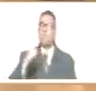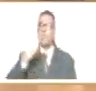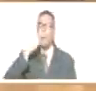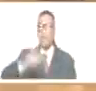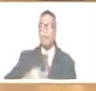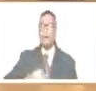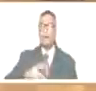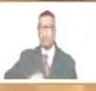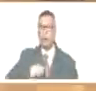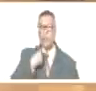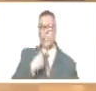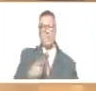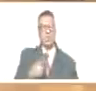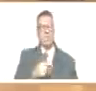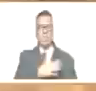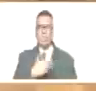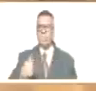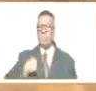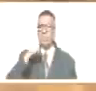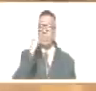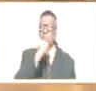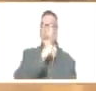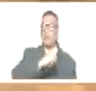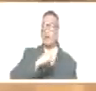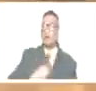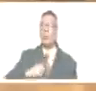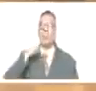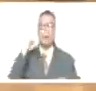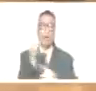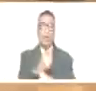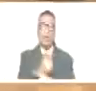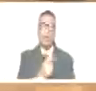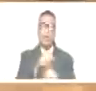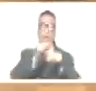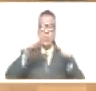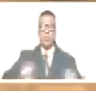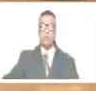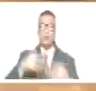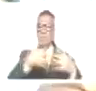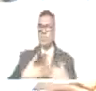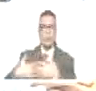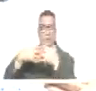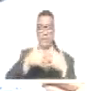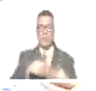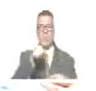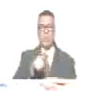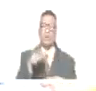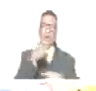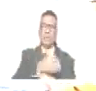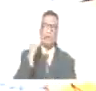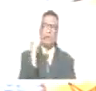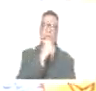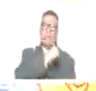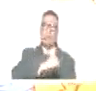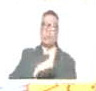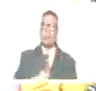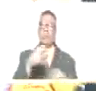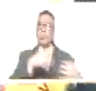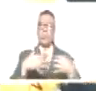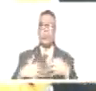quieran. Fue ordenado su asesinato por el imperialismo norteamericano. Por estas luchas, por estas